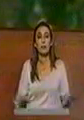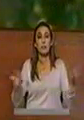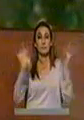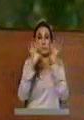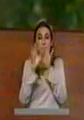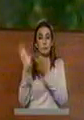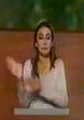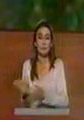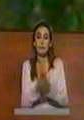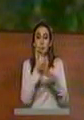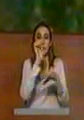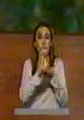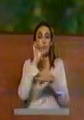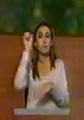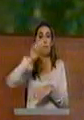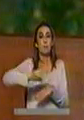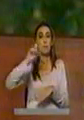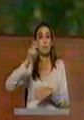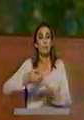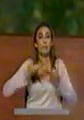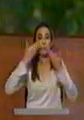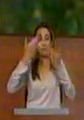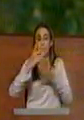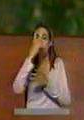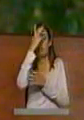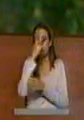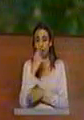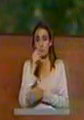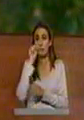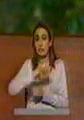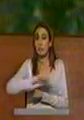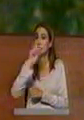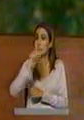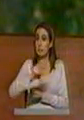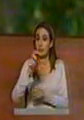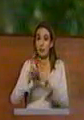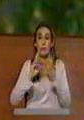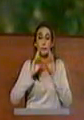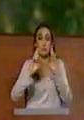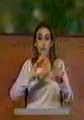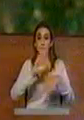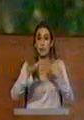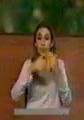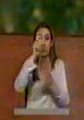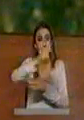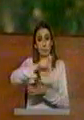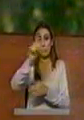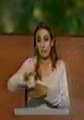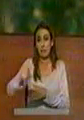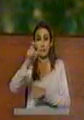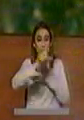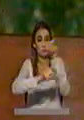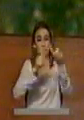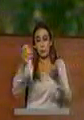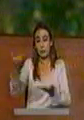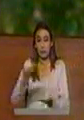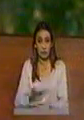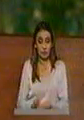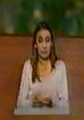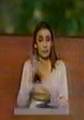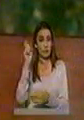que Ecuador requiere de una infraestructura hotelera que pueda responder a las necesidades y a los requerimientos del